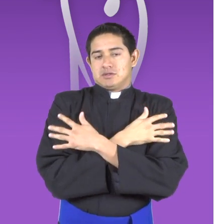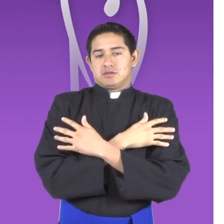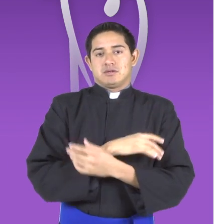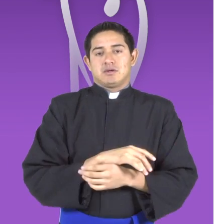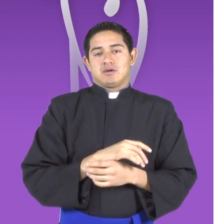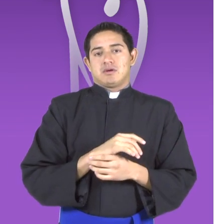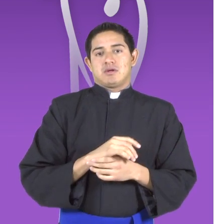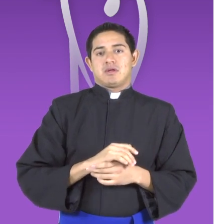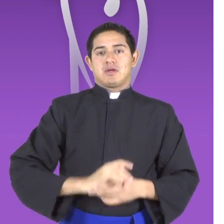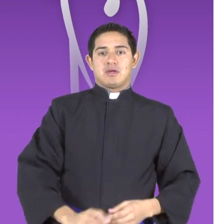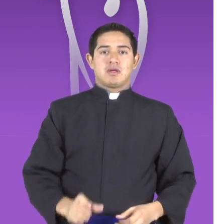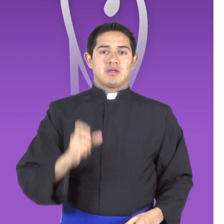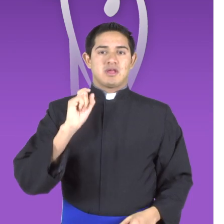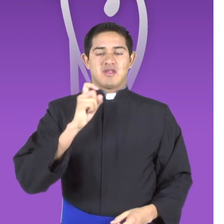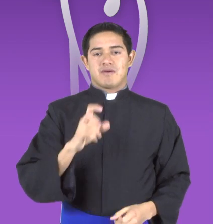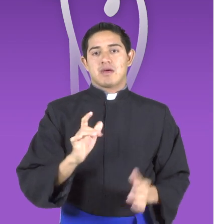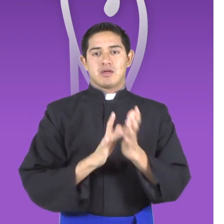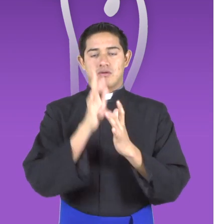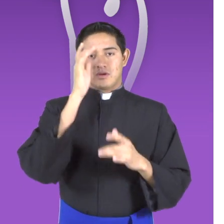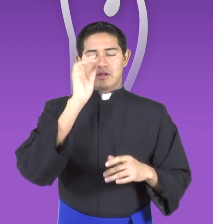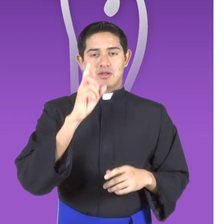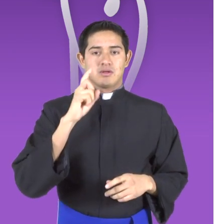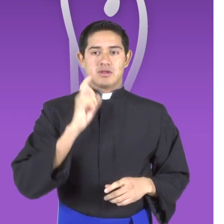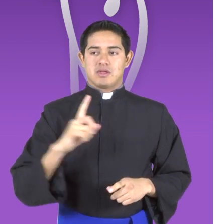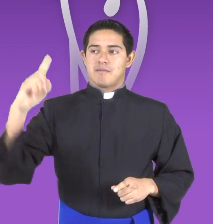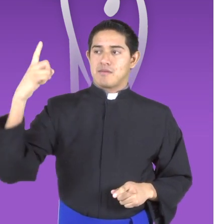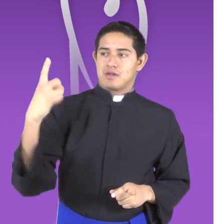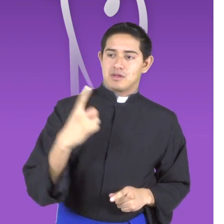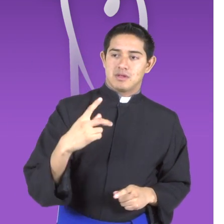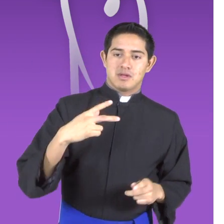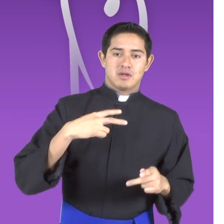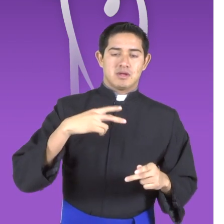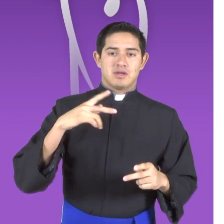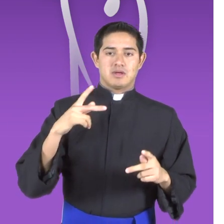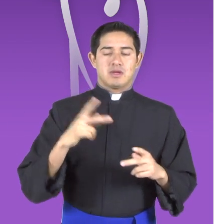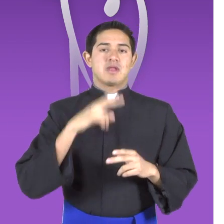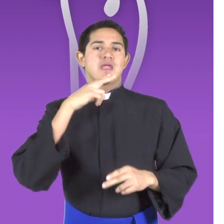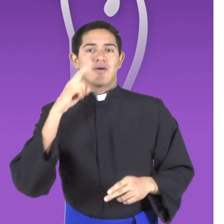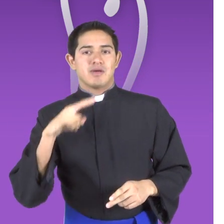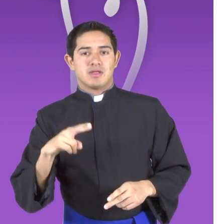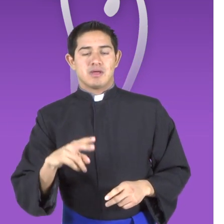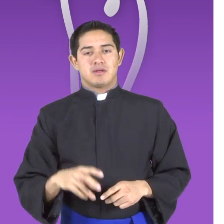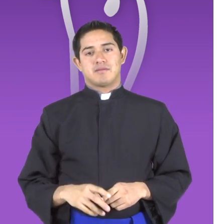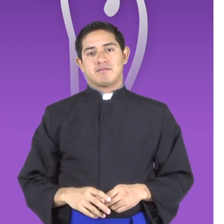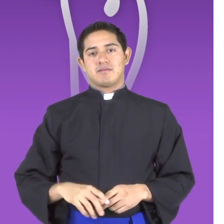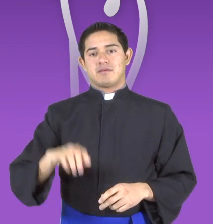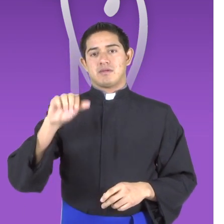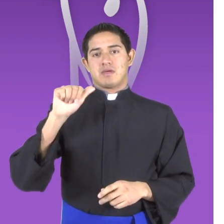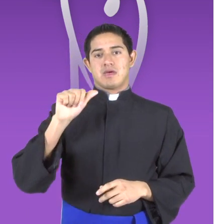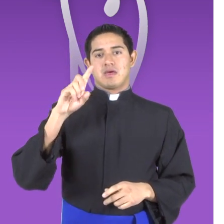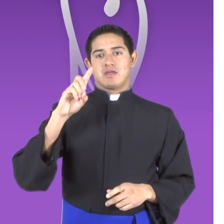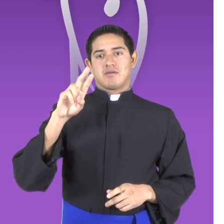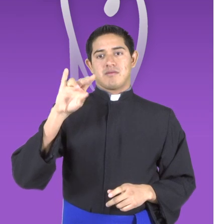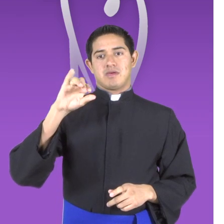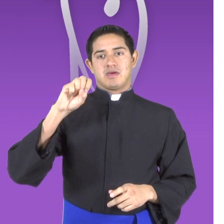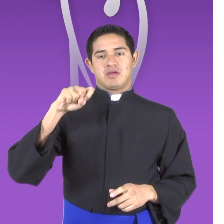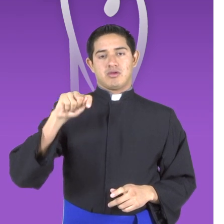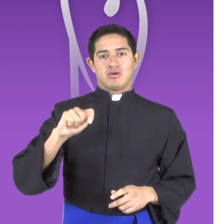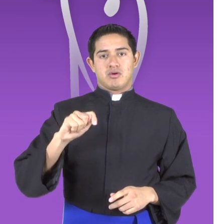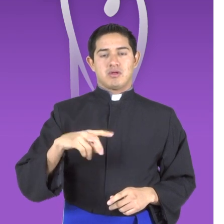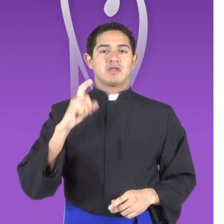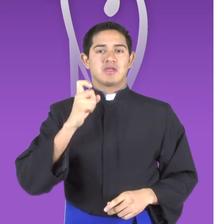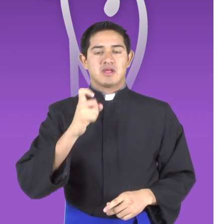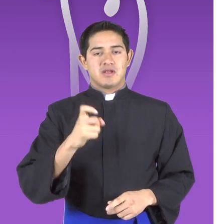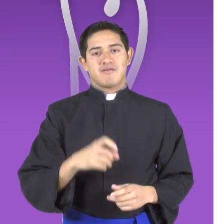te está pidiendo algo. Él es Jesucristo que se hace presente en esta Navidad. El tiempo de Adviento es prepararnos para poder